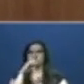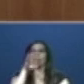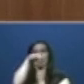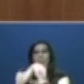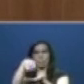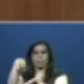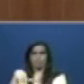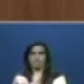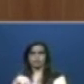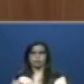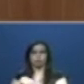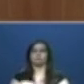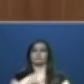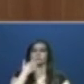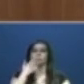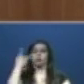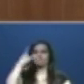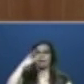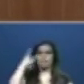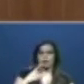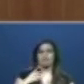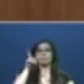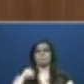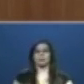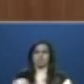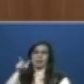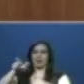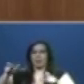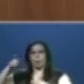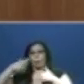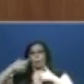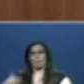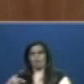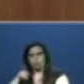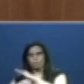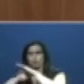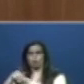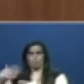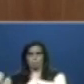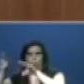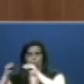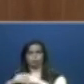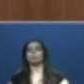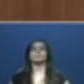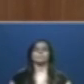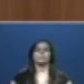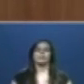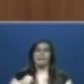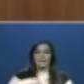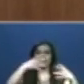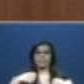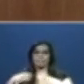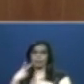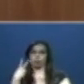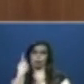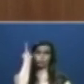expulsados de Salamanca y de la evolución humana de Burgos está finaliz el edificio dmz de Salamanca y el edificio Lucía de